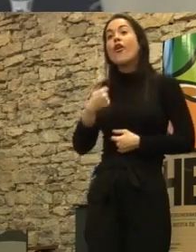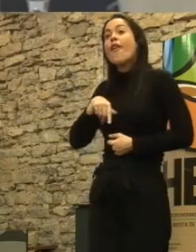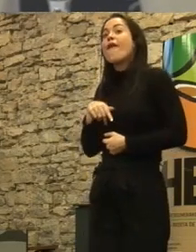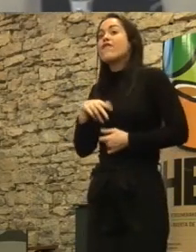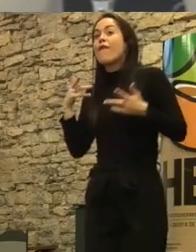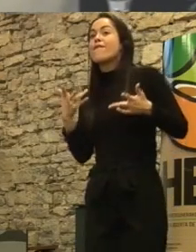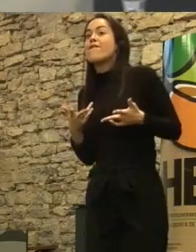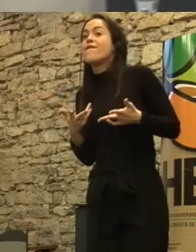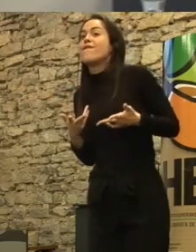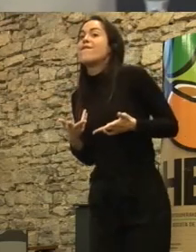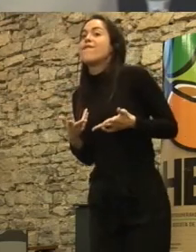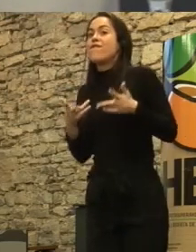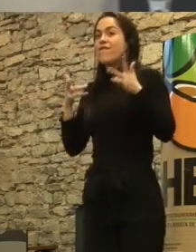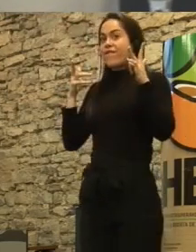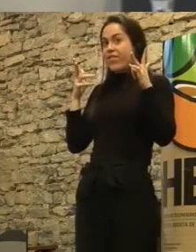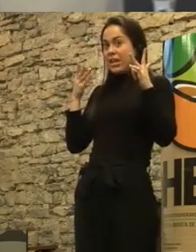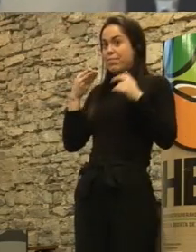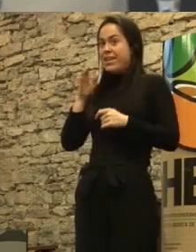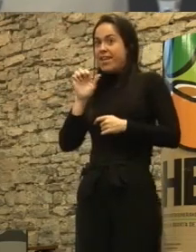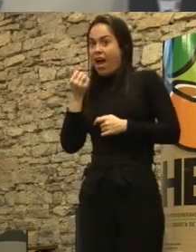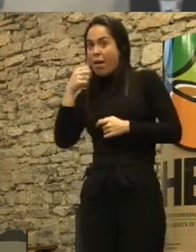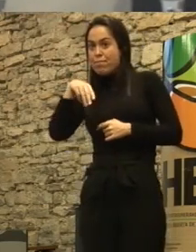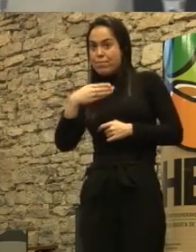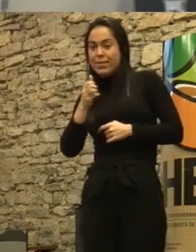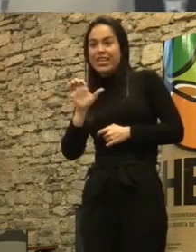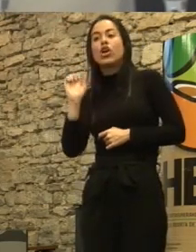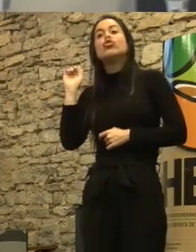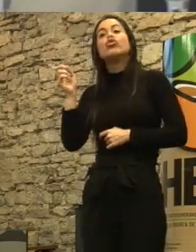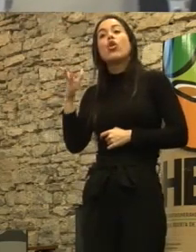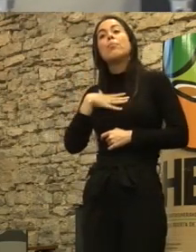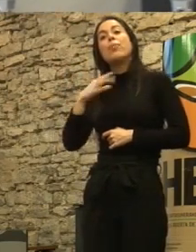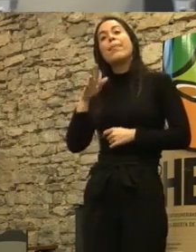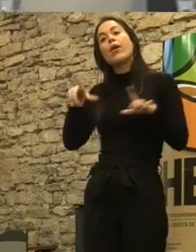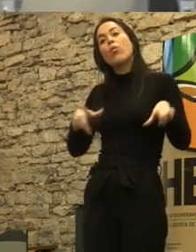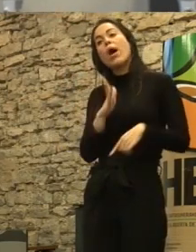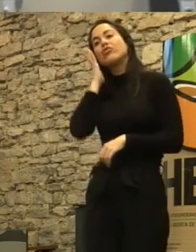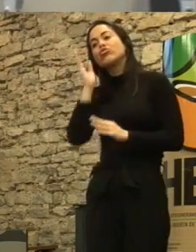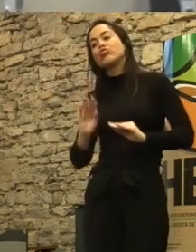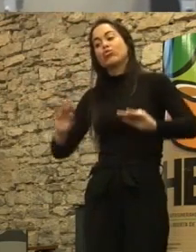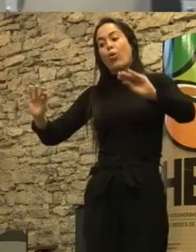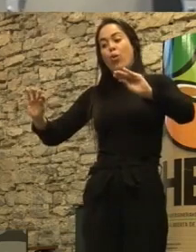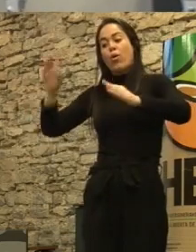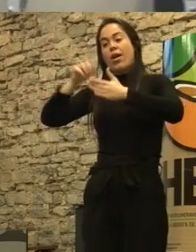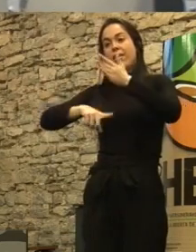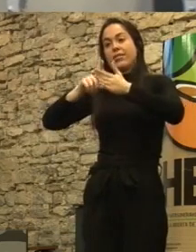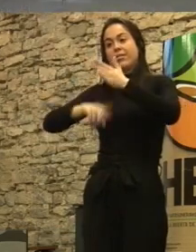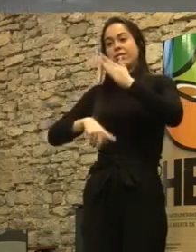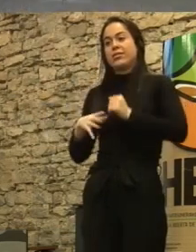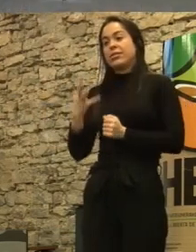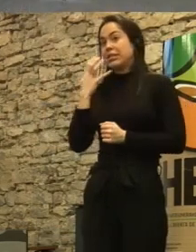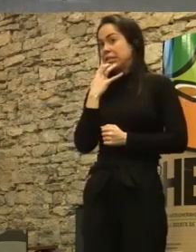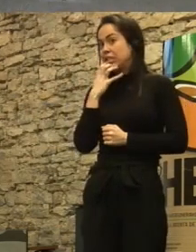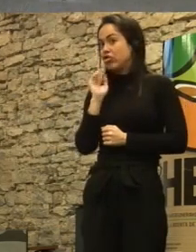dice, solo puedes alquilar tu cuarto si lo haces solo 150 días al